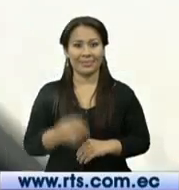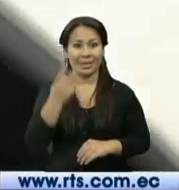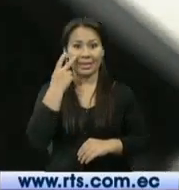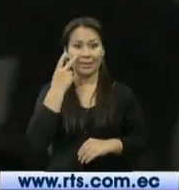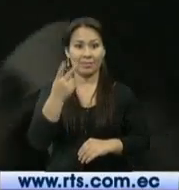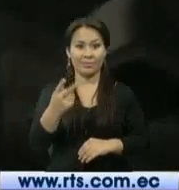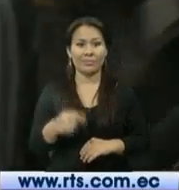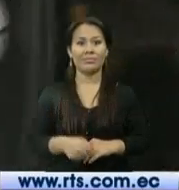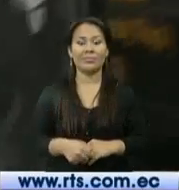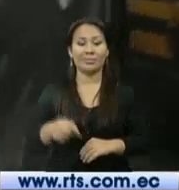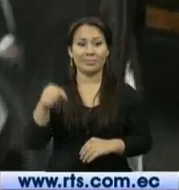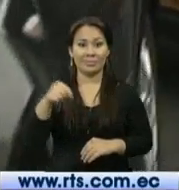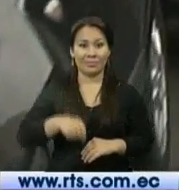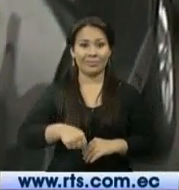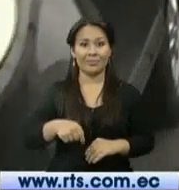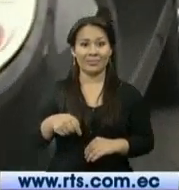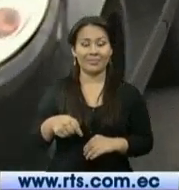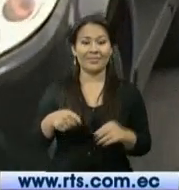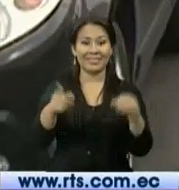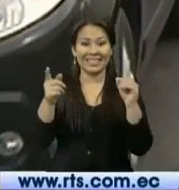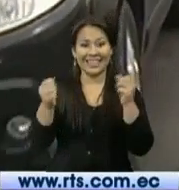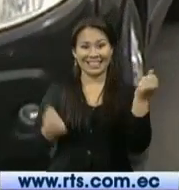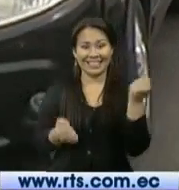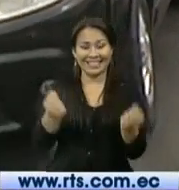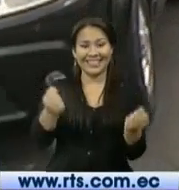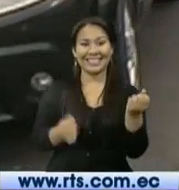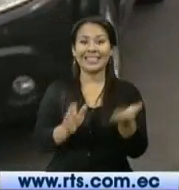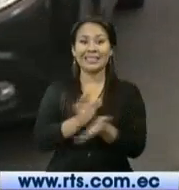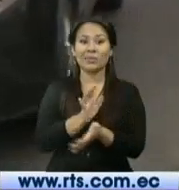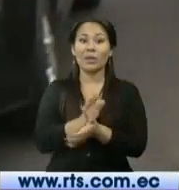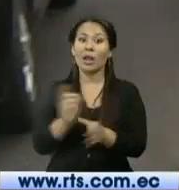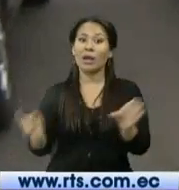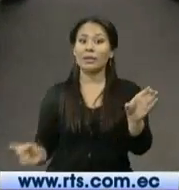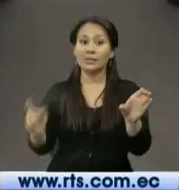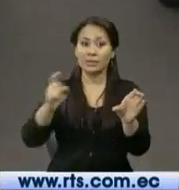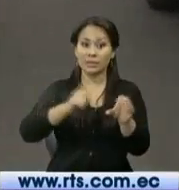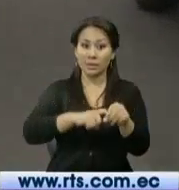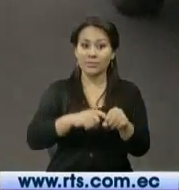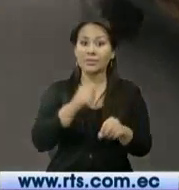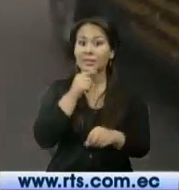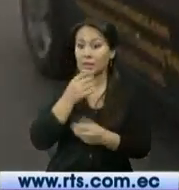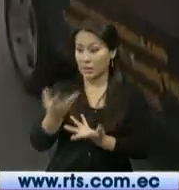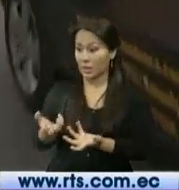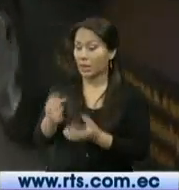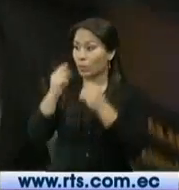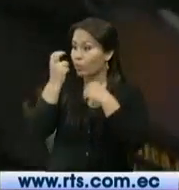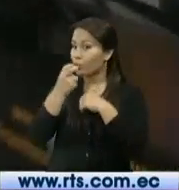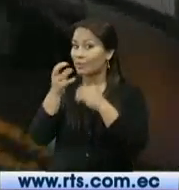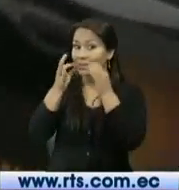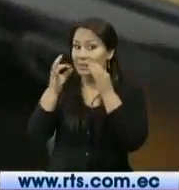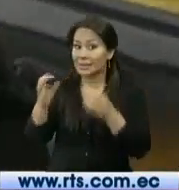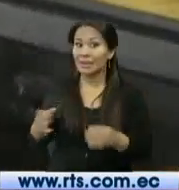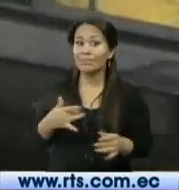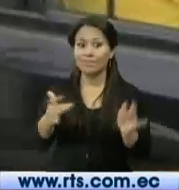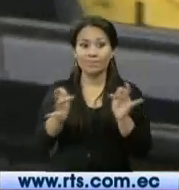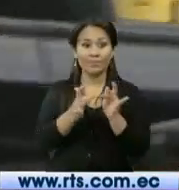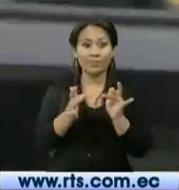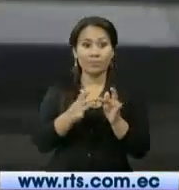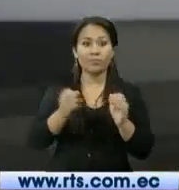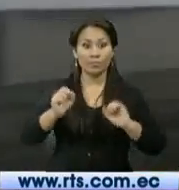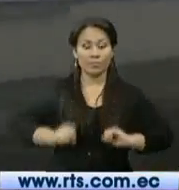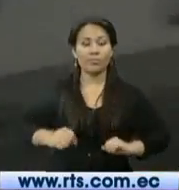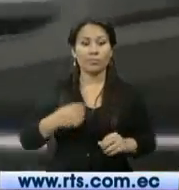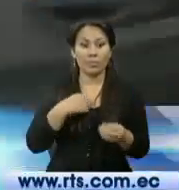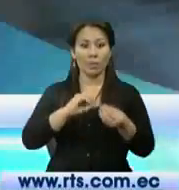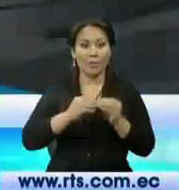Este lunes, varias escuelas de conducción empezaron a registrar a los postulantes que desean dar las pruebas directas para obtener la licencia tipo